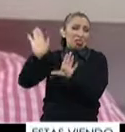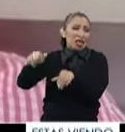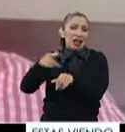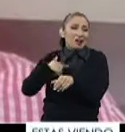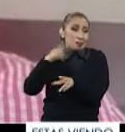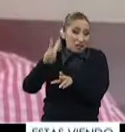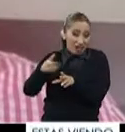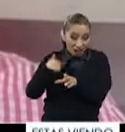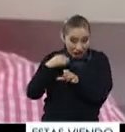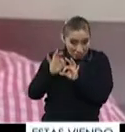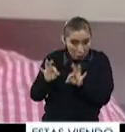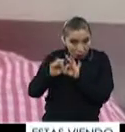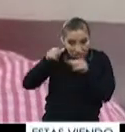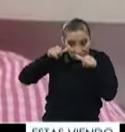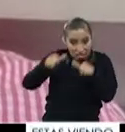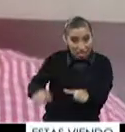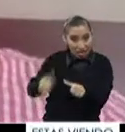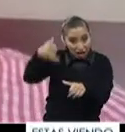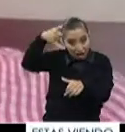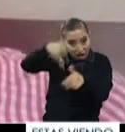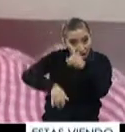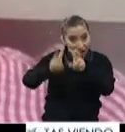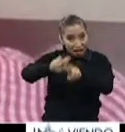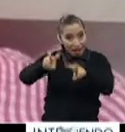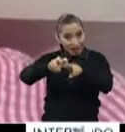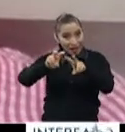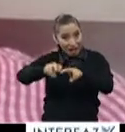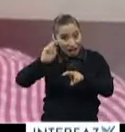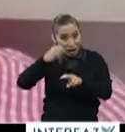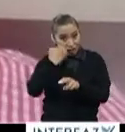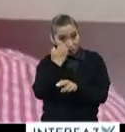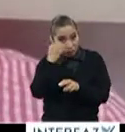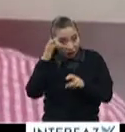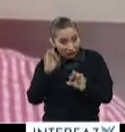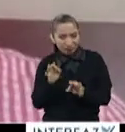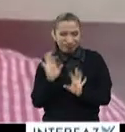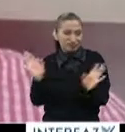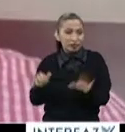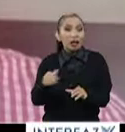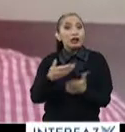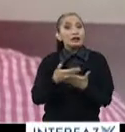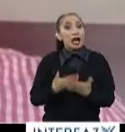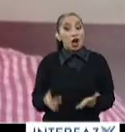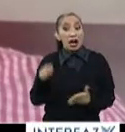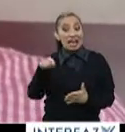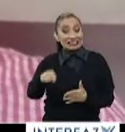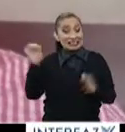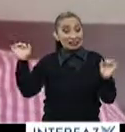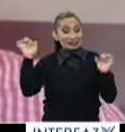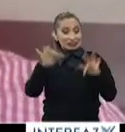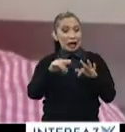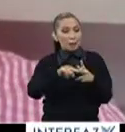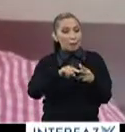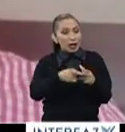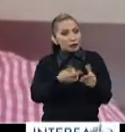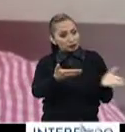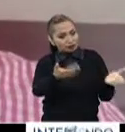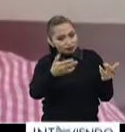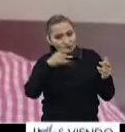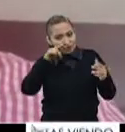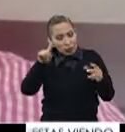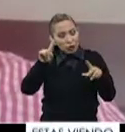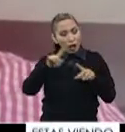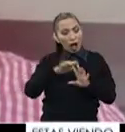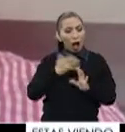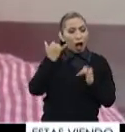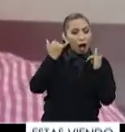que realmente no valía la pena estudiar desde un punto de vista académico. Entonces creo que este tipo de eventos han empezado a